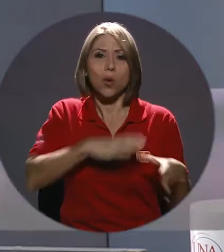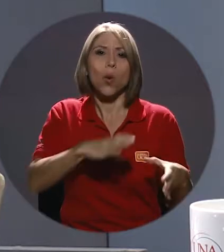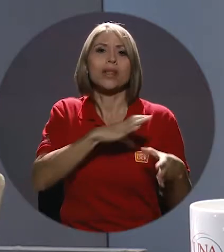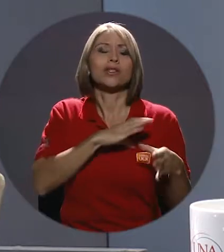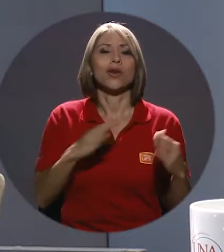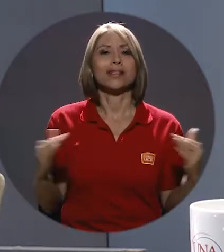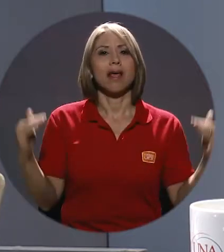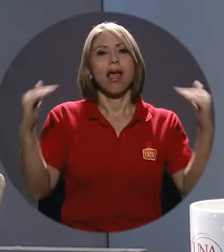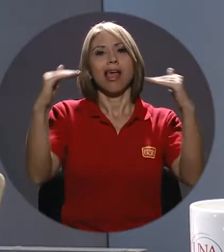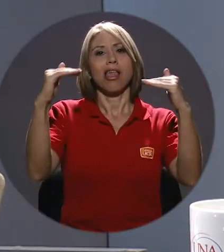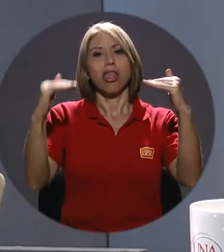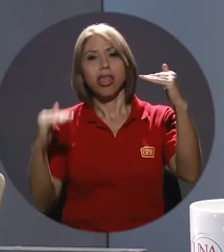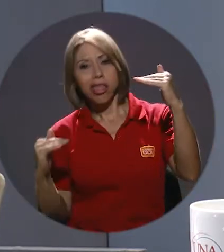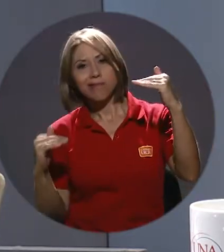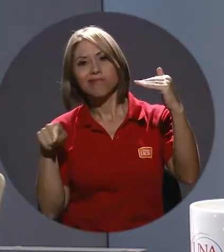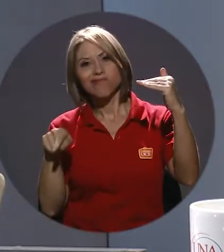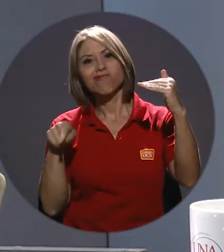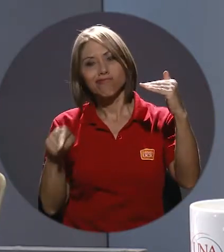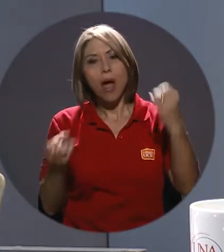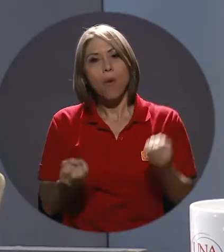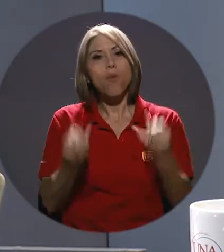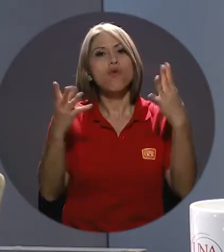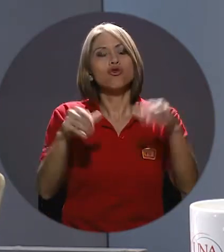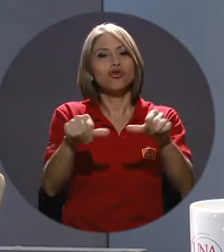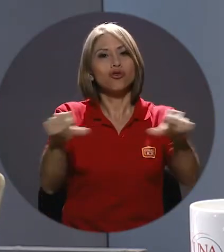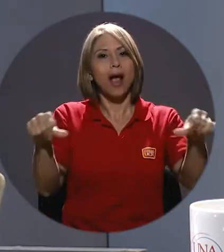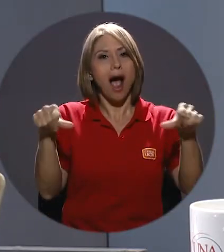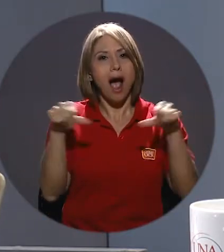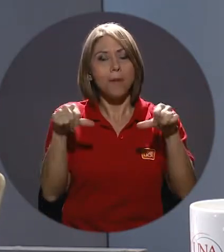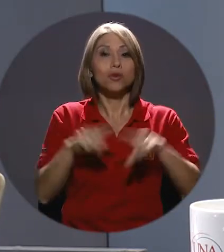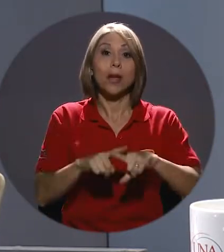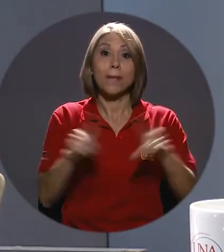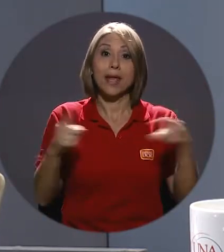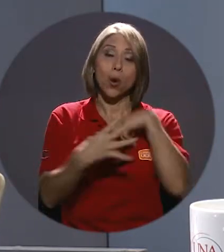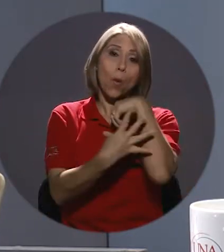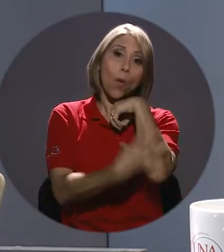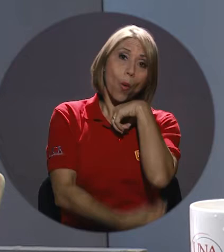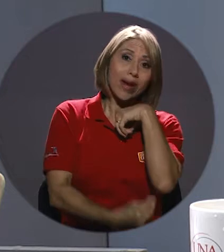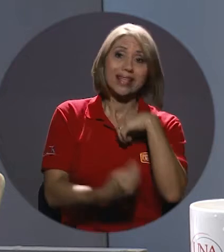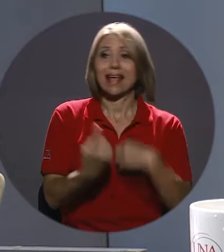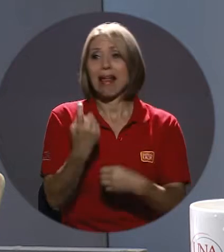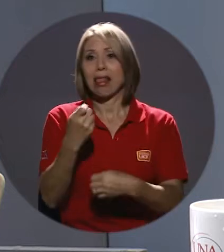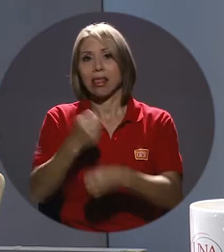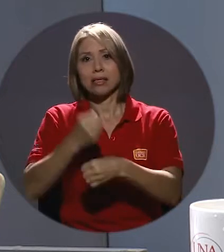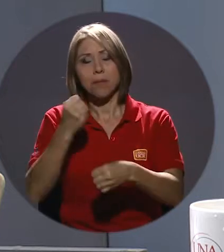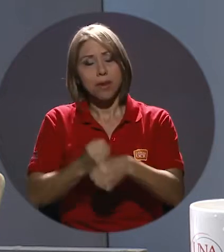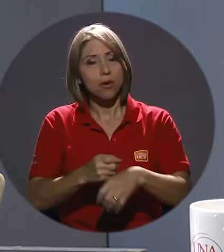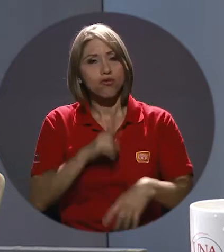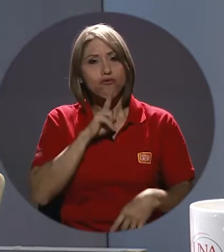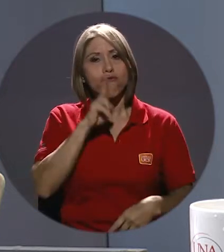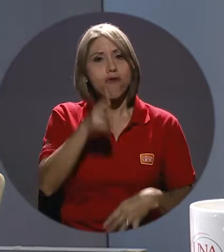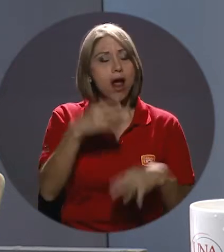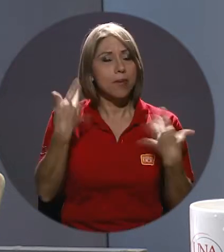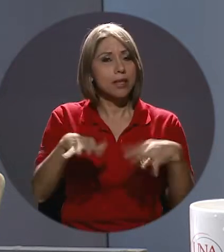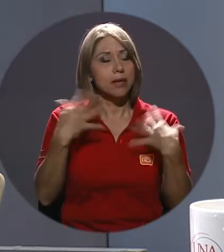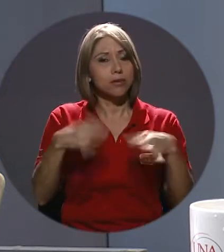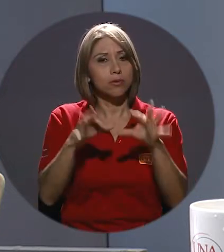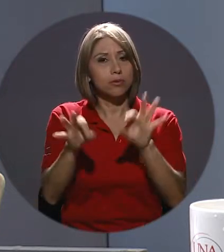estando en condiciones de desigualdad en múltiples campos, pero este del tema de pobreza y desempleo es